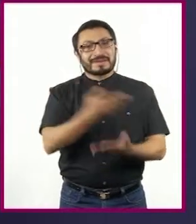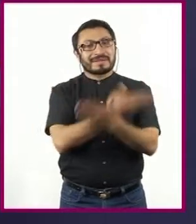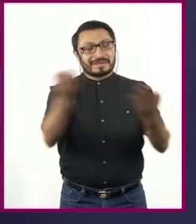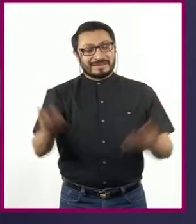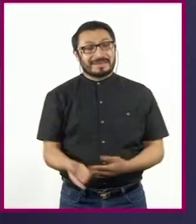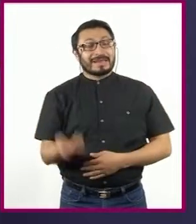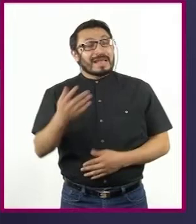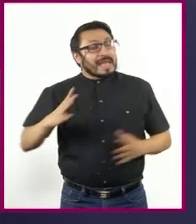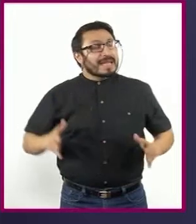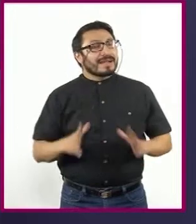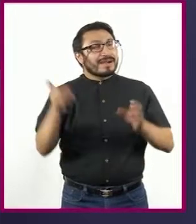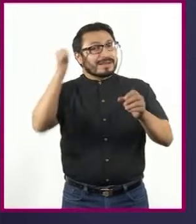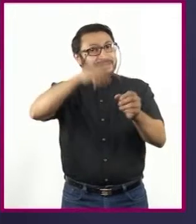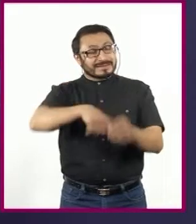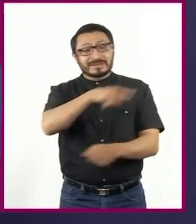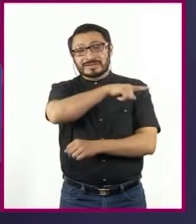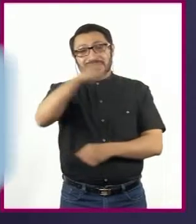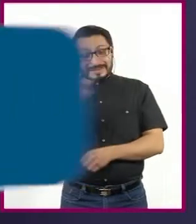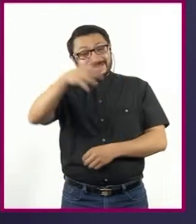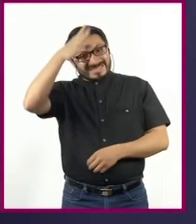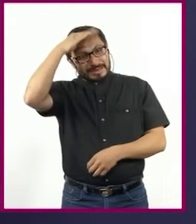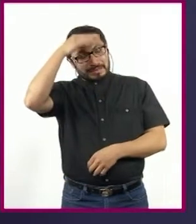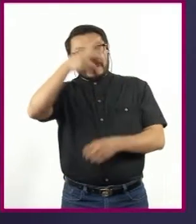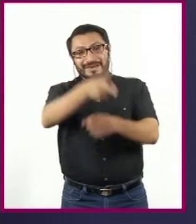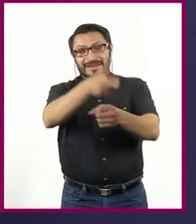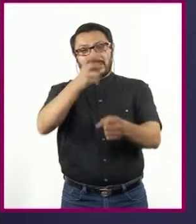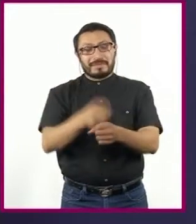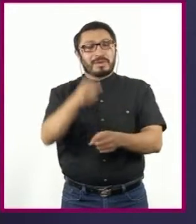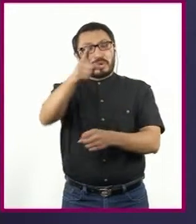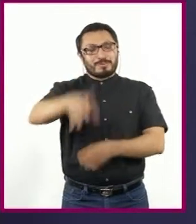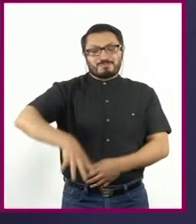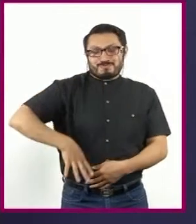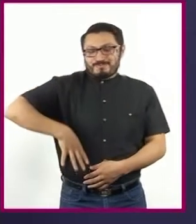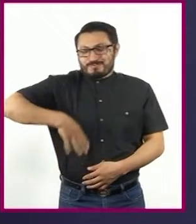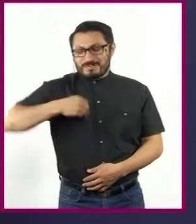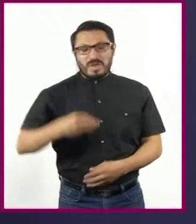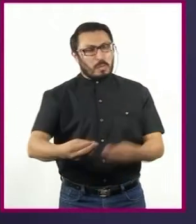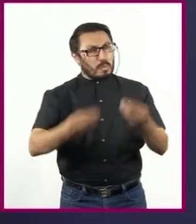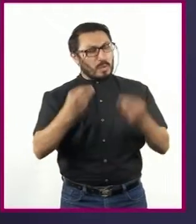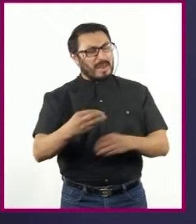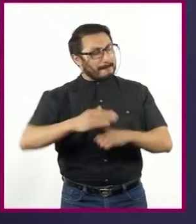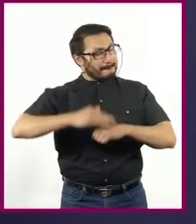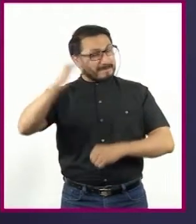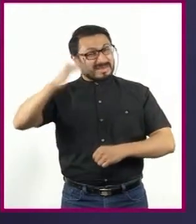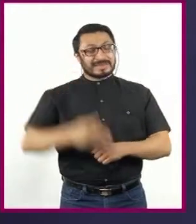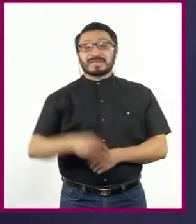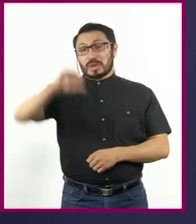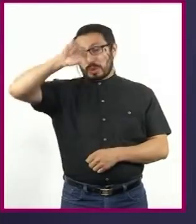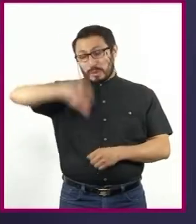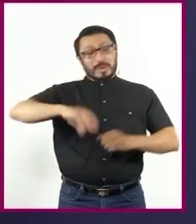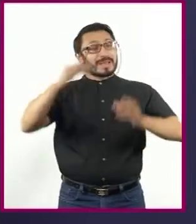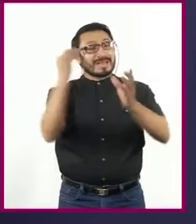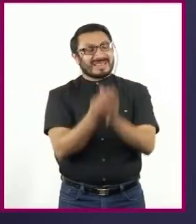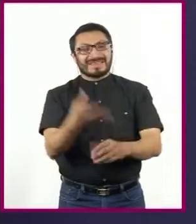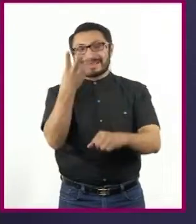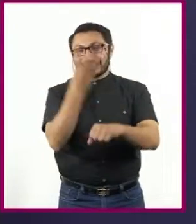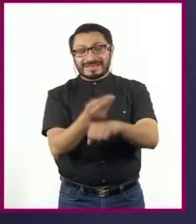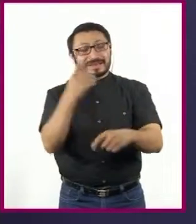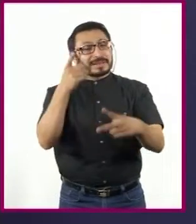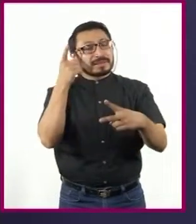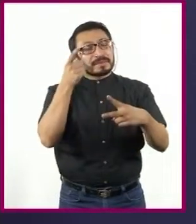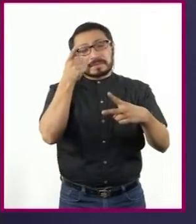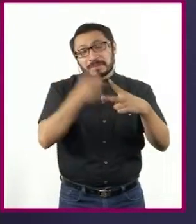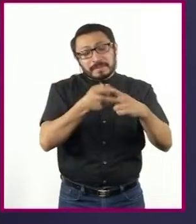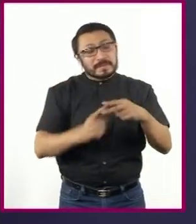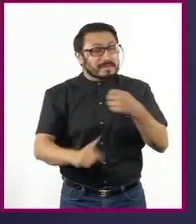ser partícipe de su aprendizaje. Les invito a poner su máximo esfuerzo. Durante la sesión, resolveremos problemas de suma